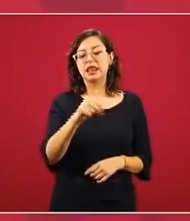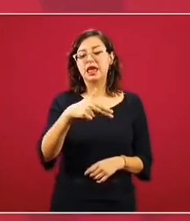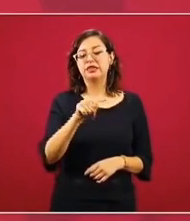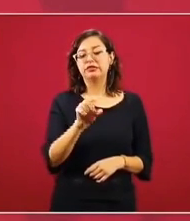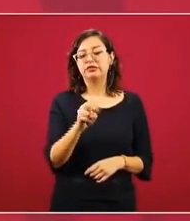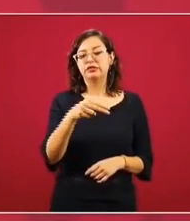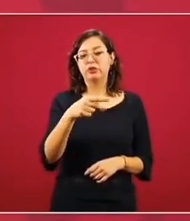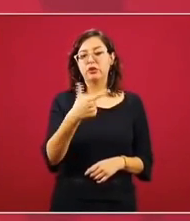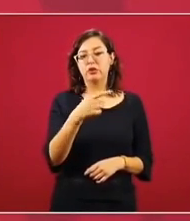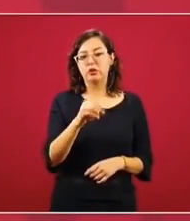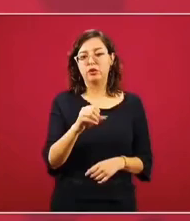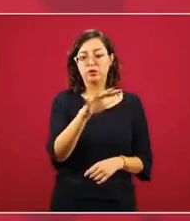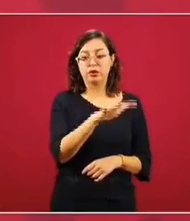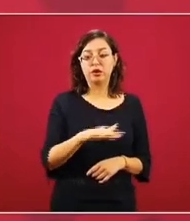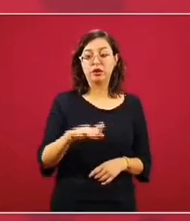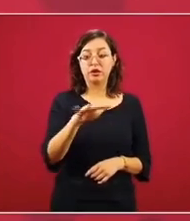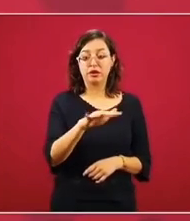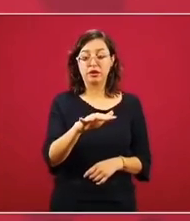y